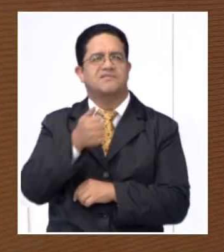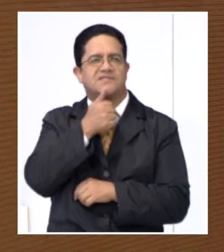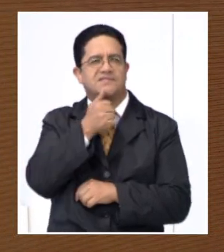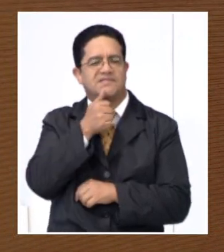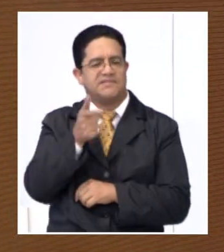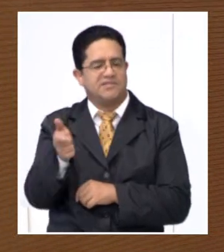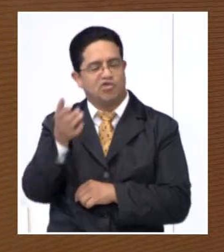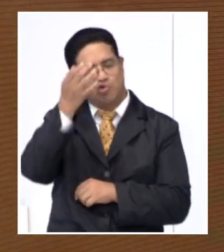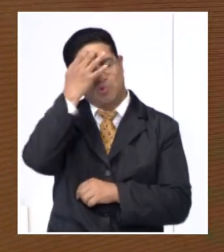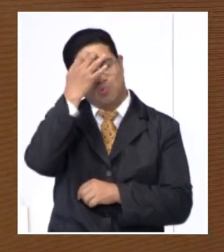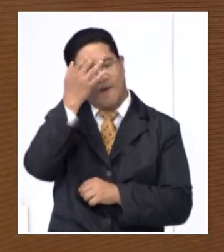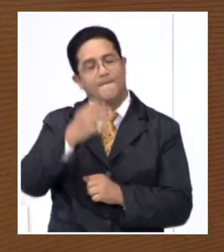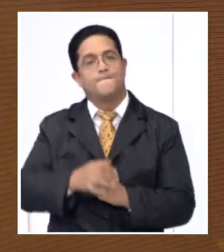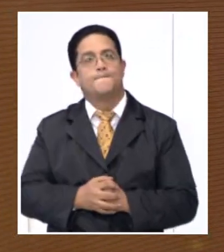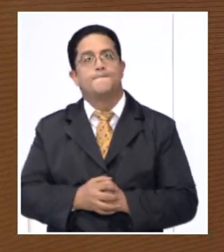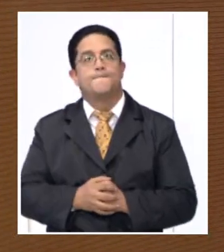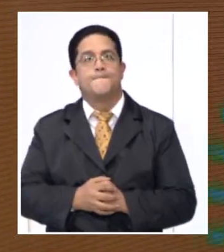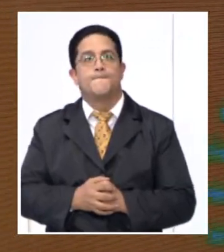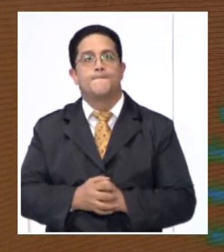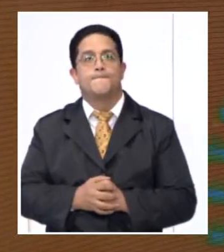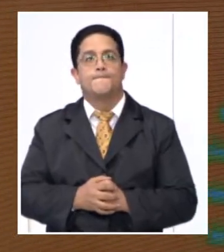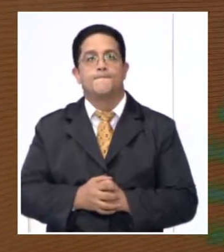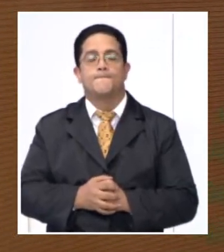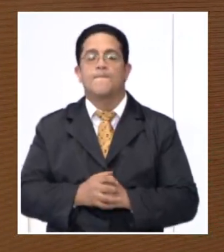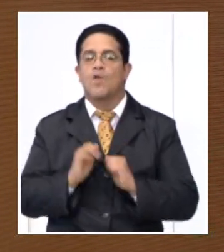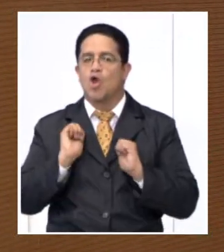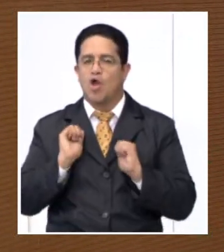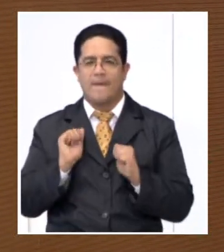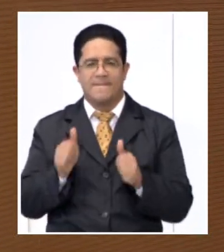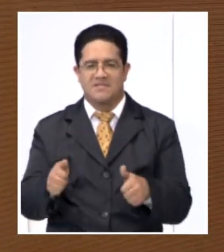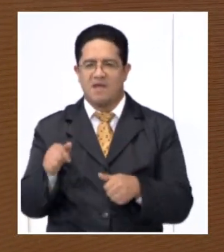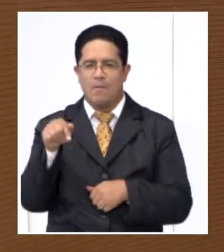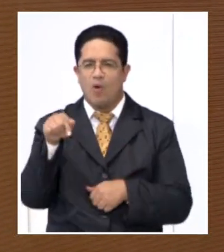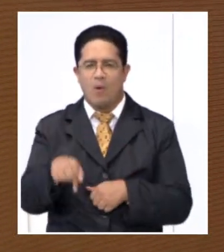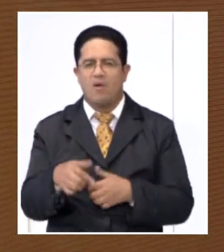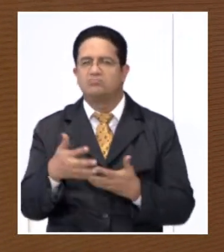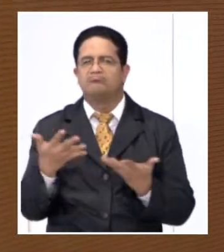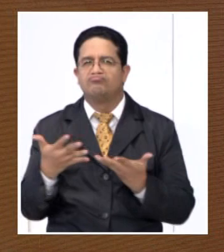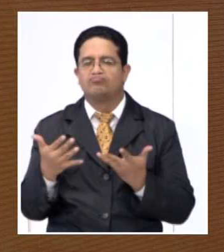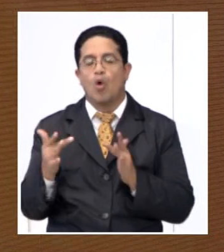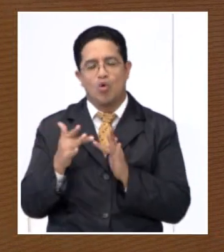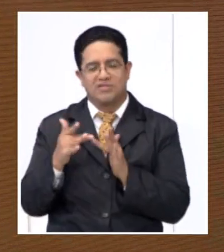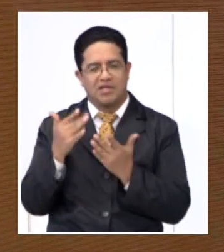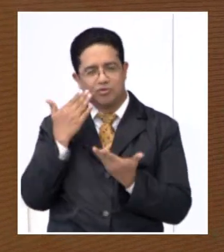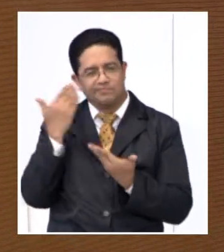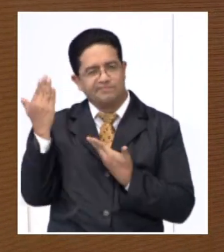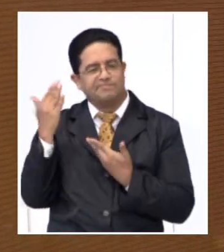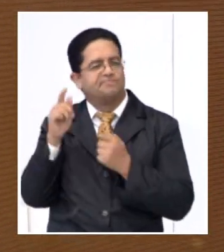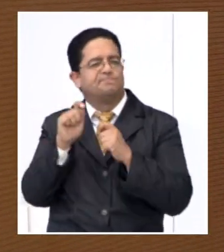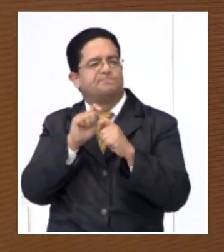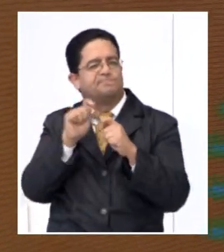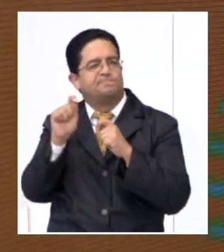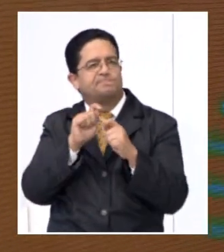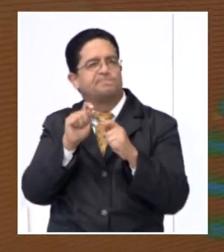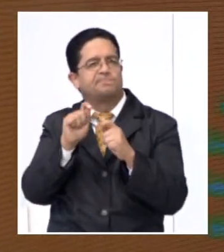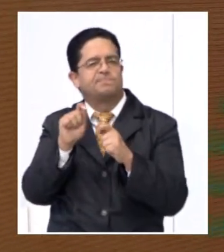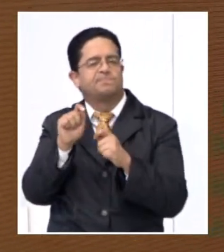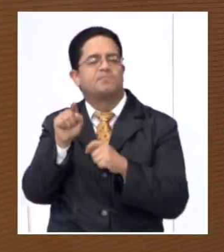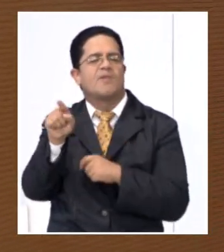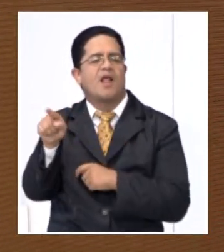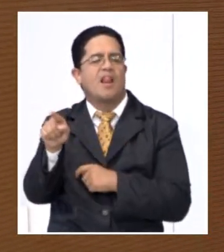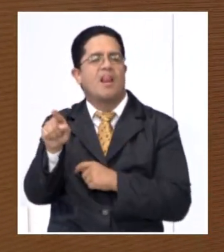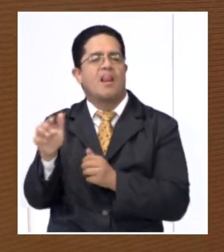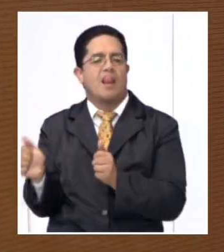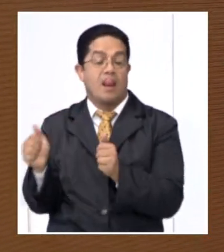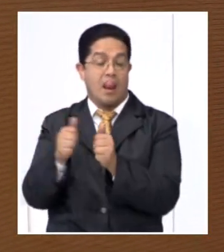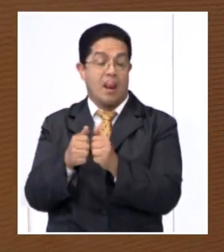nuestro compañero Joshua Llano. Vamos a comenzar el día de hoy haciendo un contacto con nuestro compañero José Francisco Carvajal, quien se encuentra en compañía de